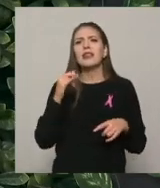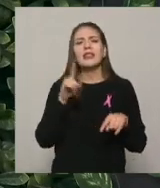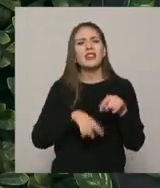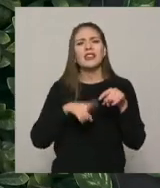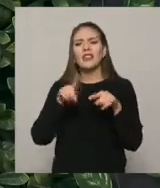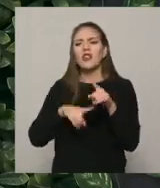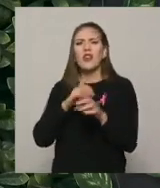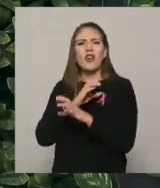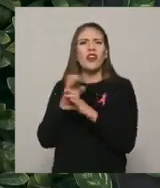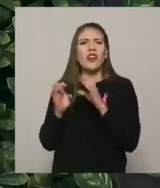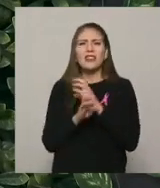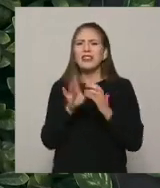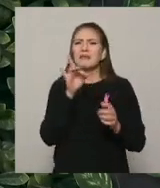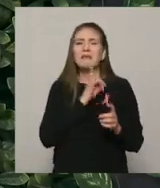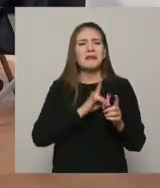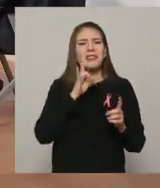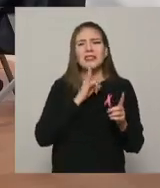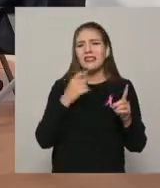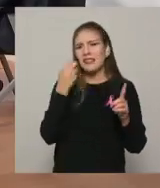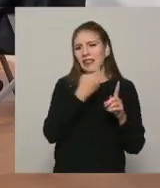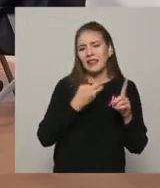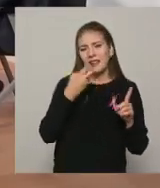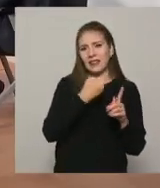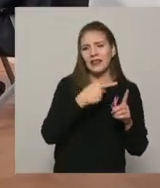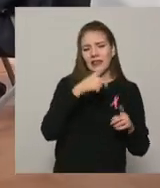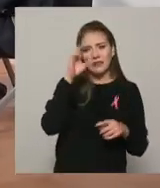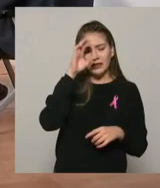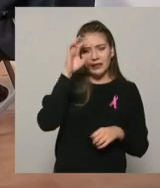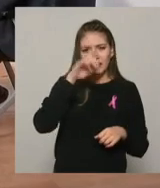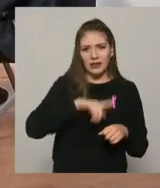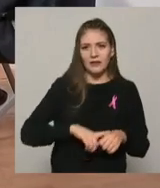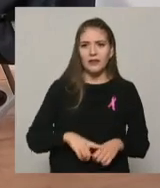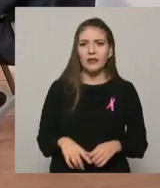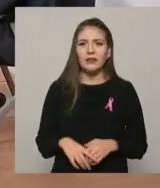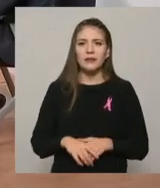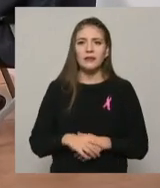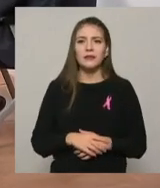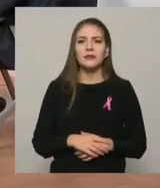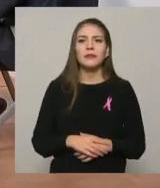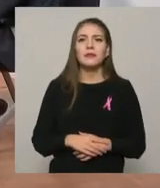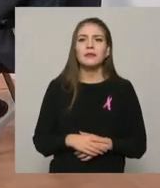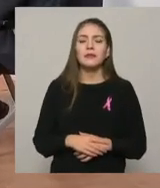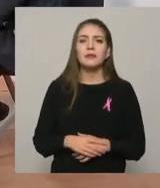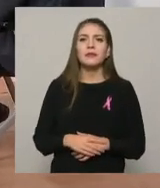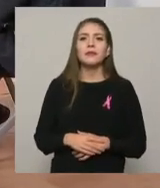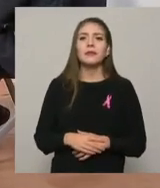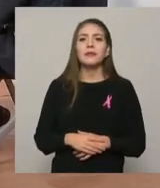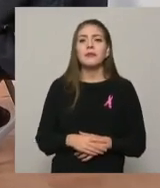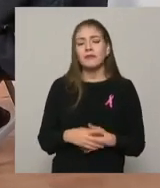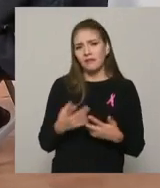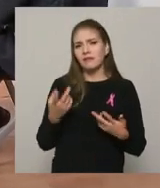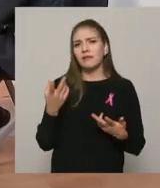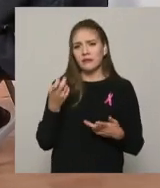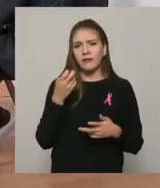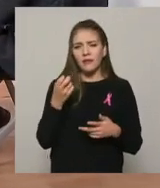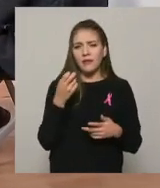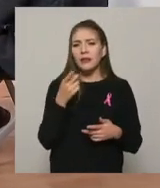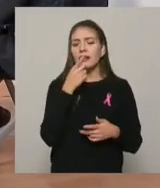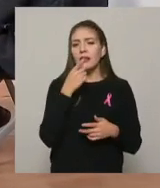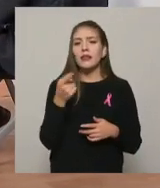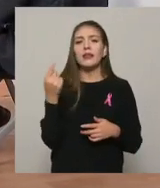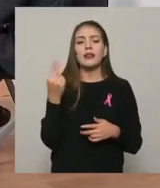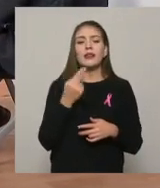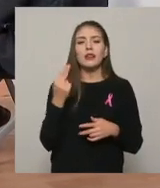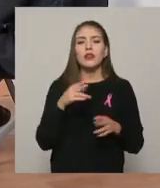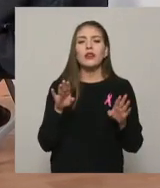mitos que hay detrás de los científicos. Claro, básicamente lo que se comenta en la mesa es que hay que